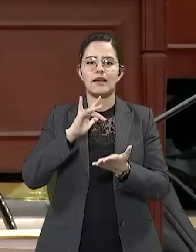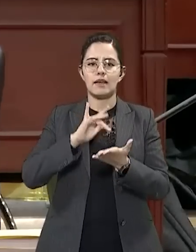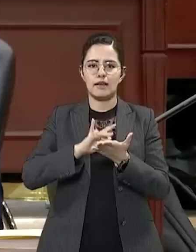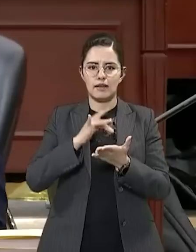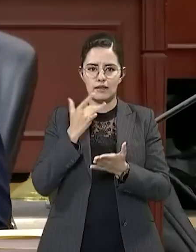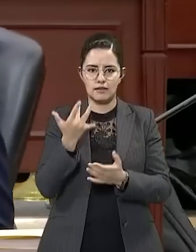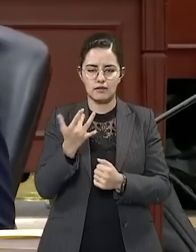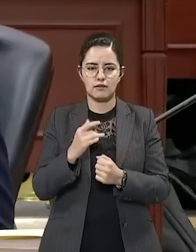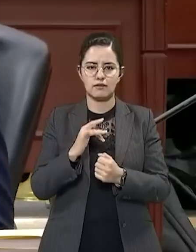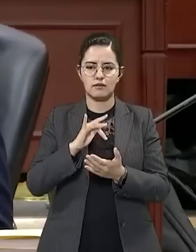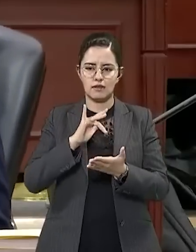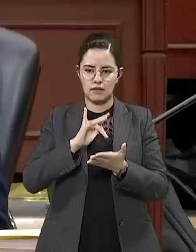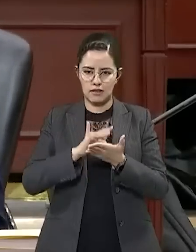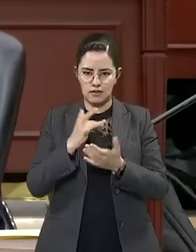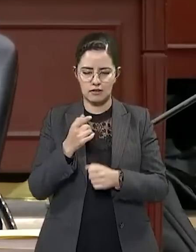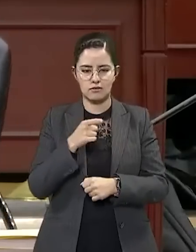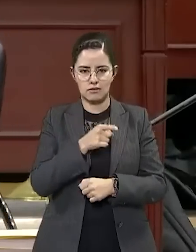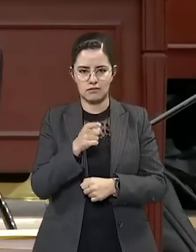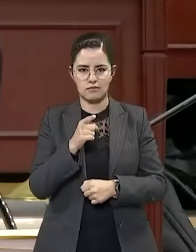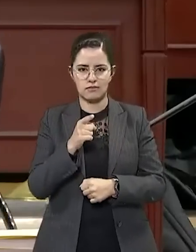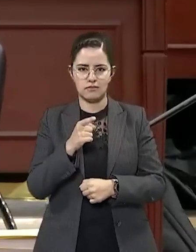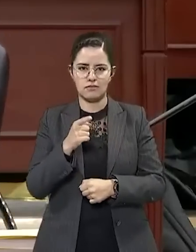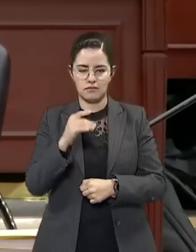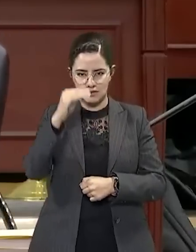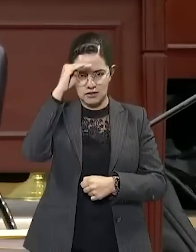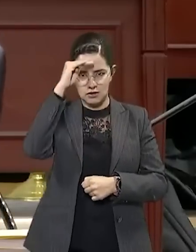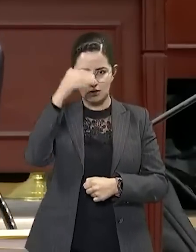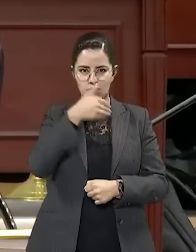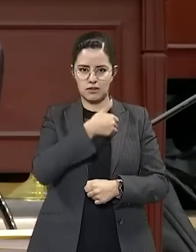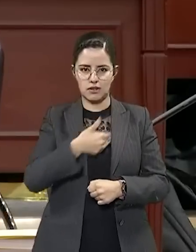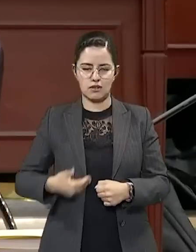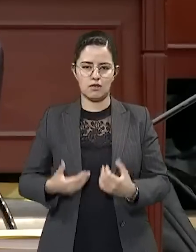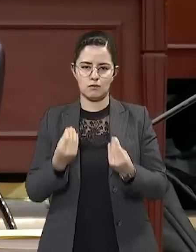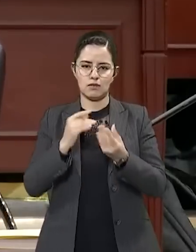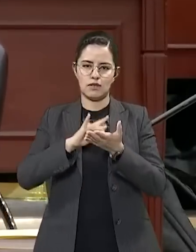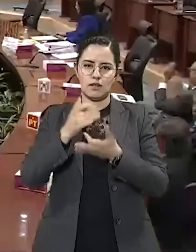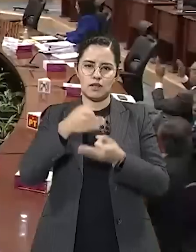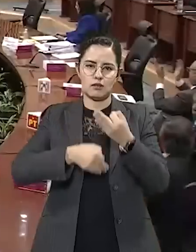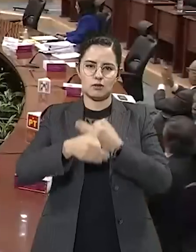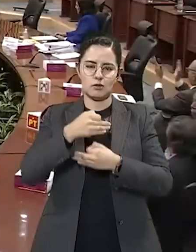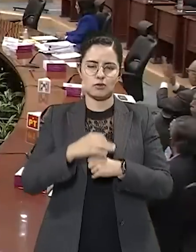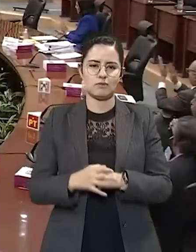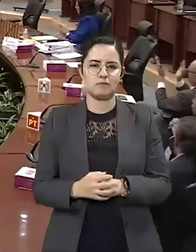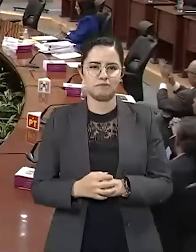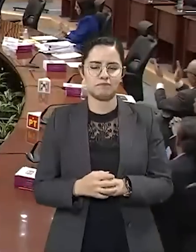gracias a ustedes señor presidente Muchas gracias a todas y a todos